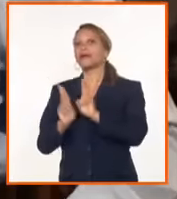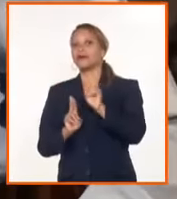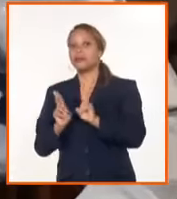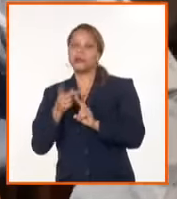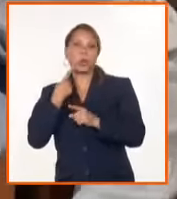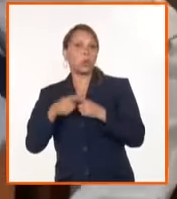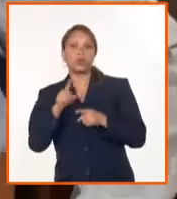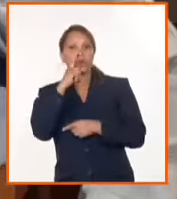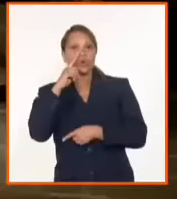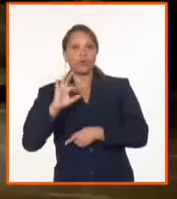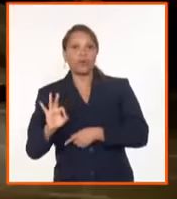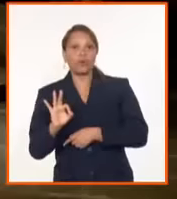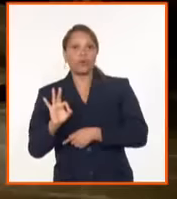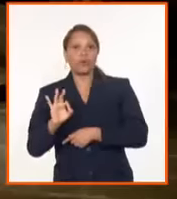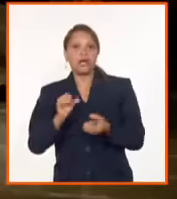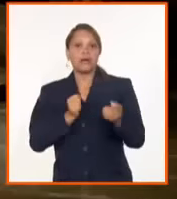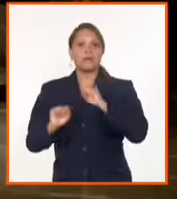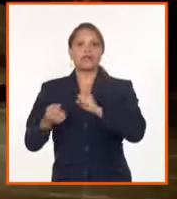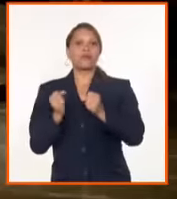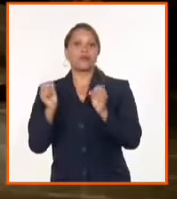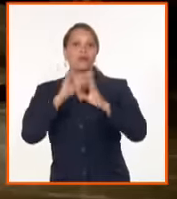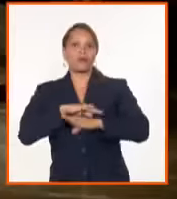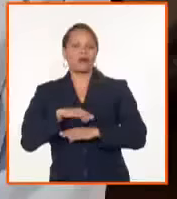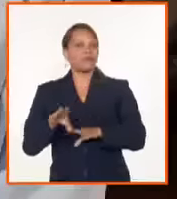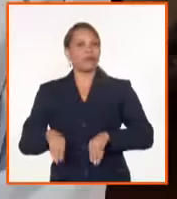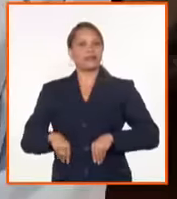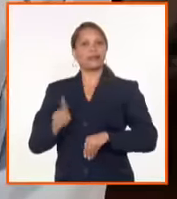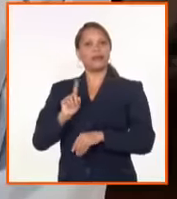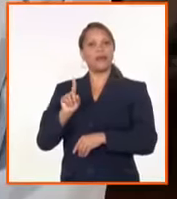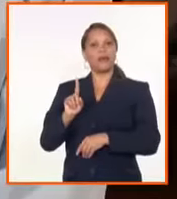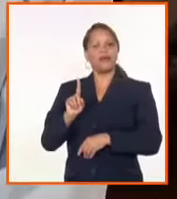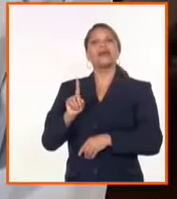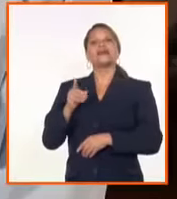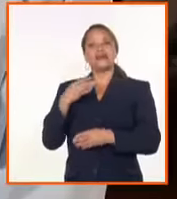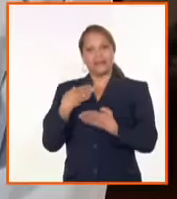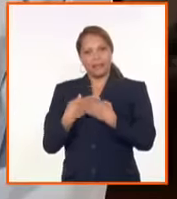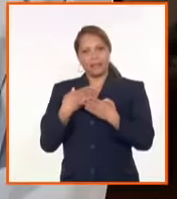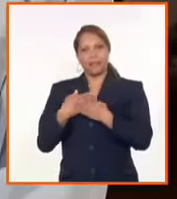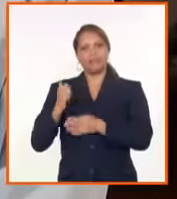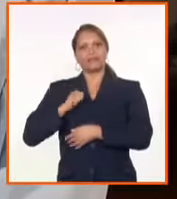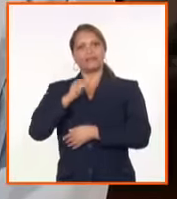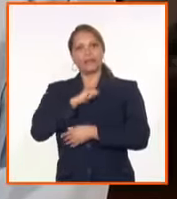dejado manipular con esas cosas. Y las MIPYMES han levantado sistemas productivos